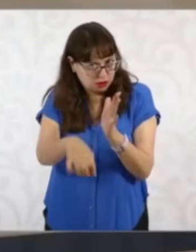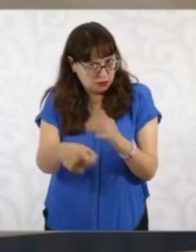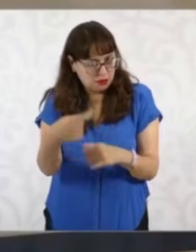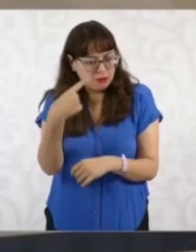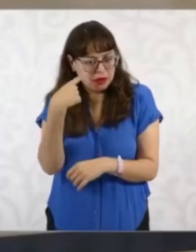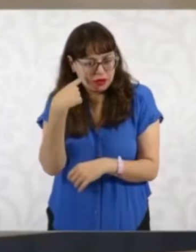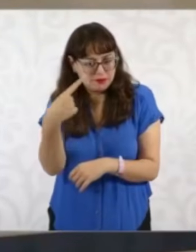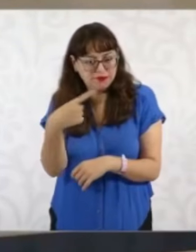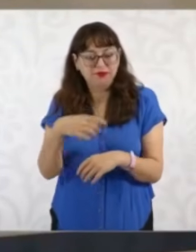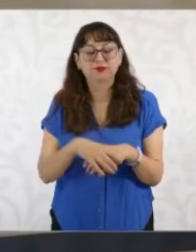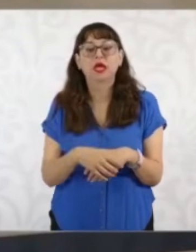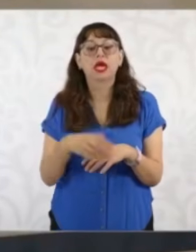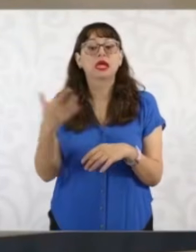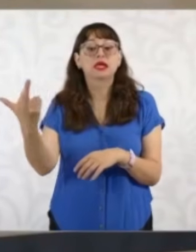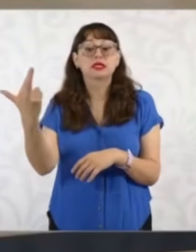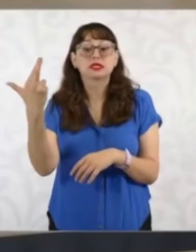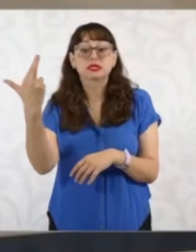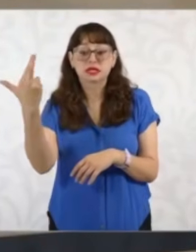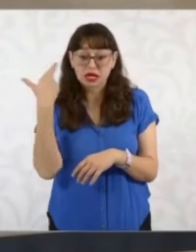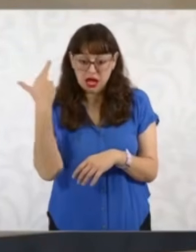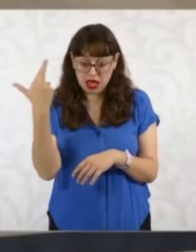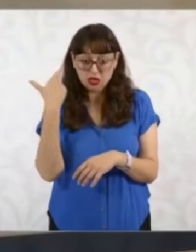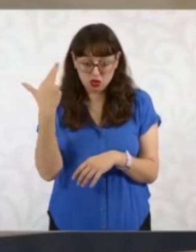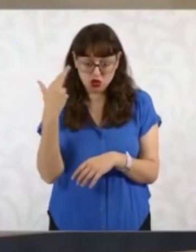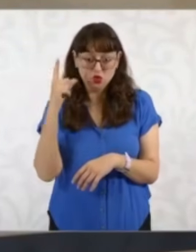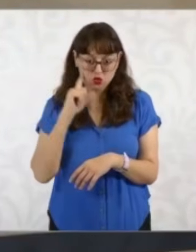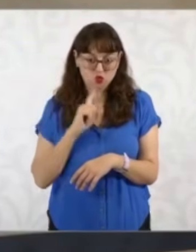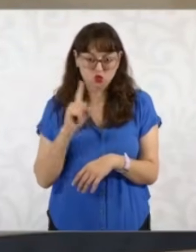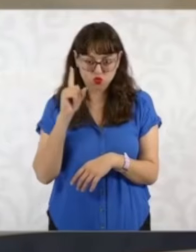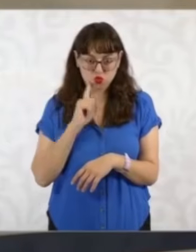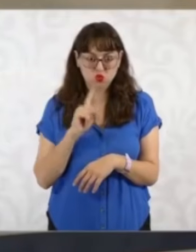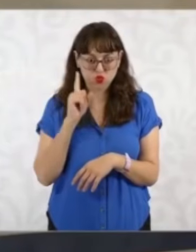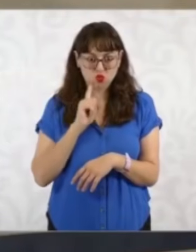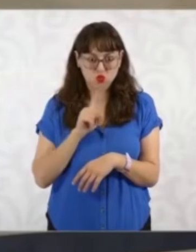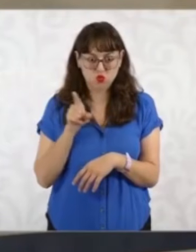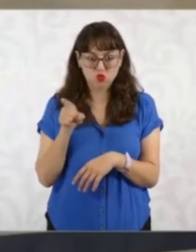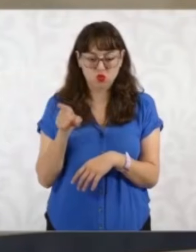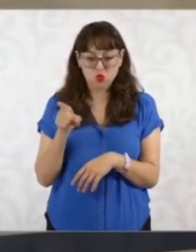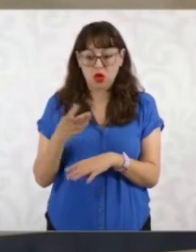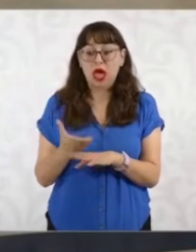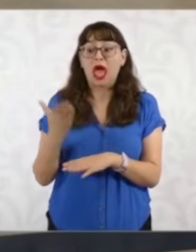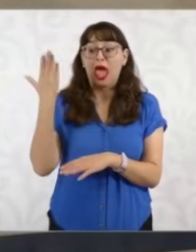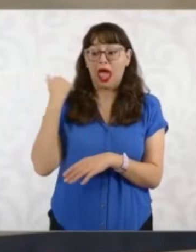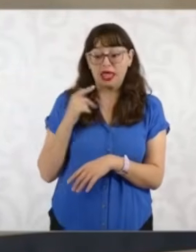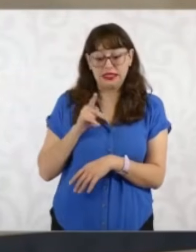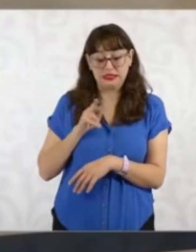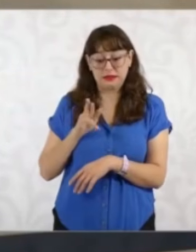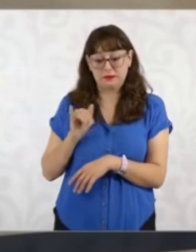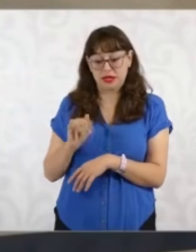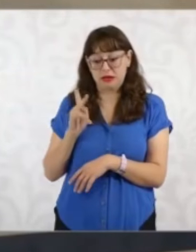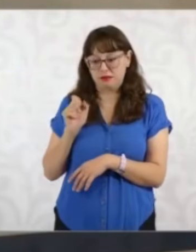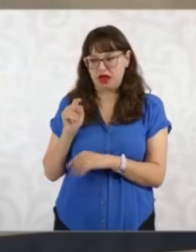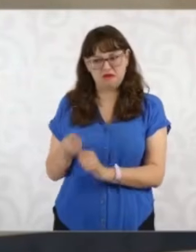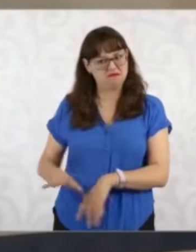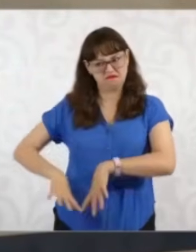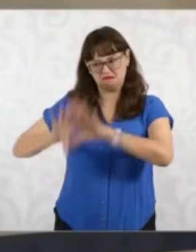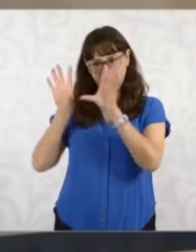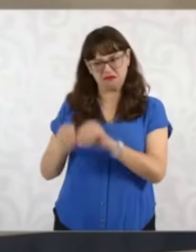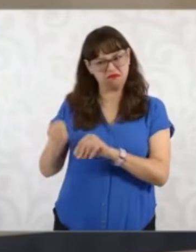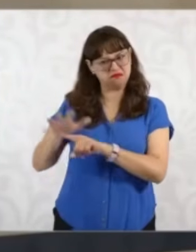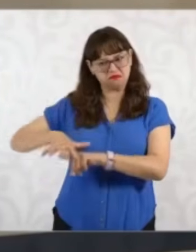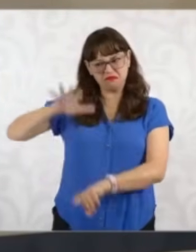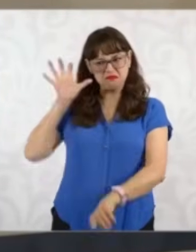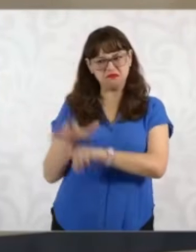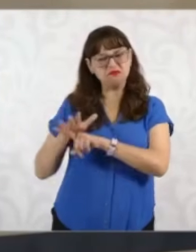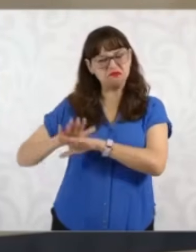que una conductora de radio que fue callada con el PRI, con el PAN, con los gobiernos del PRI y del PAN,